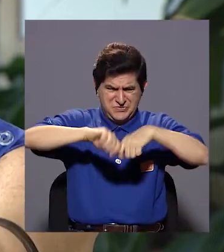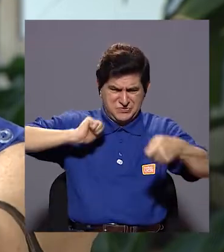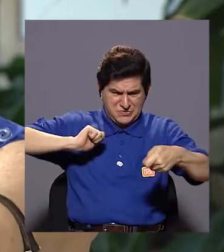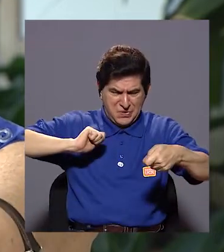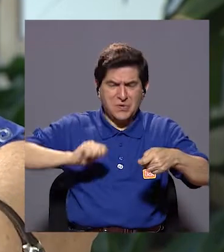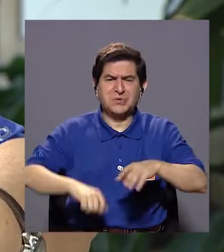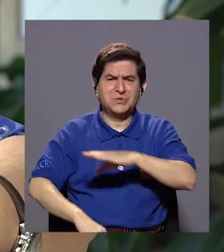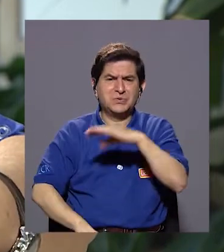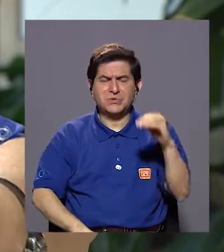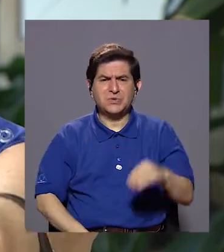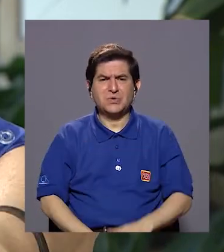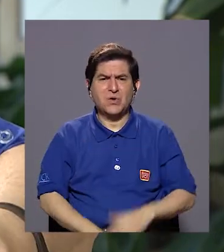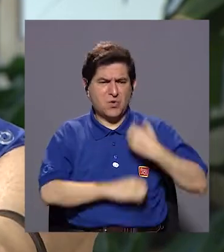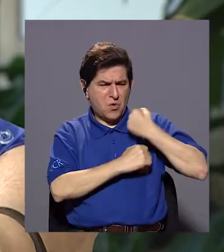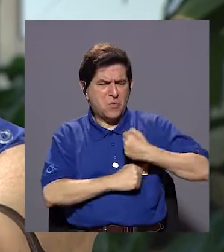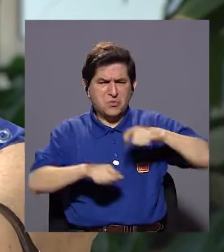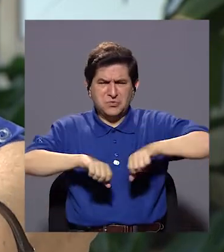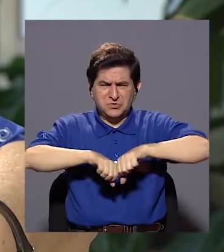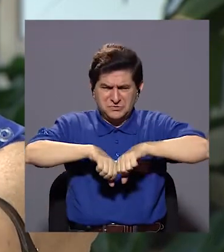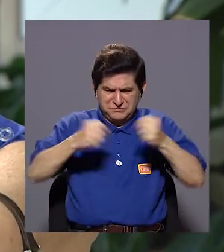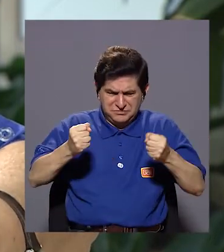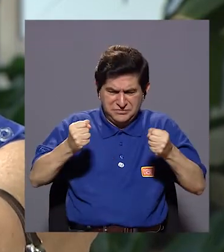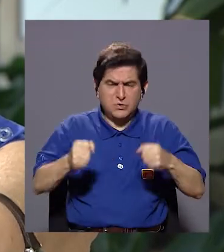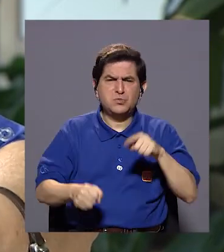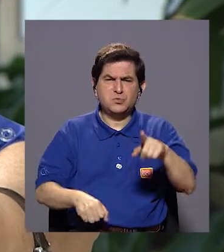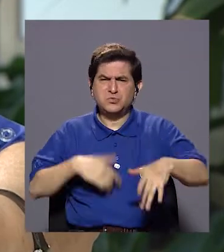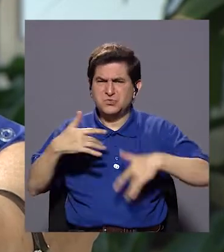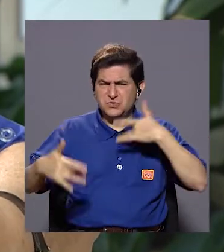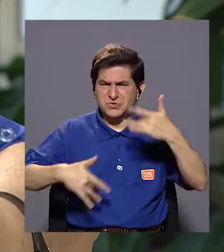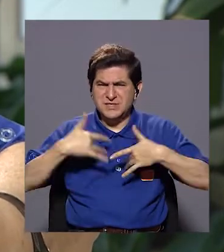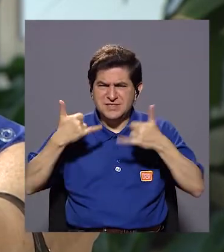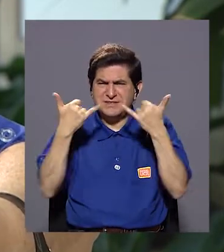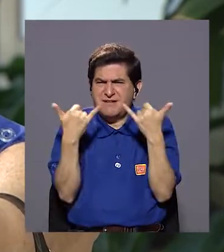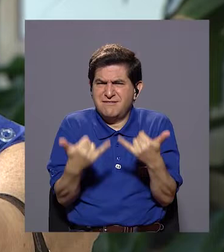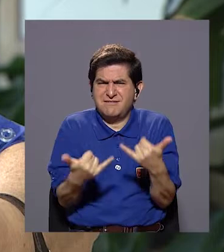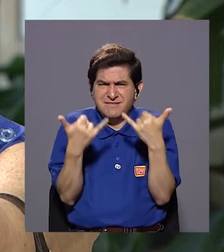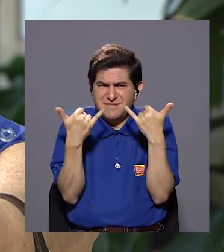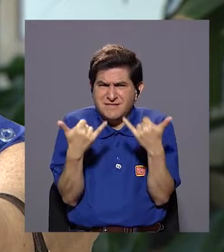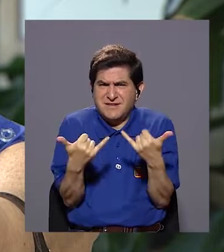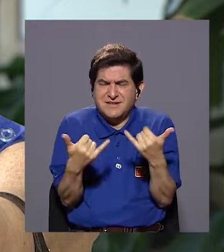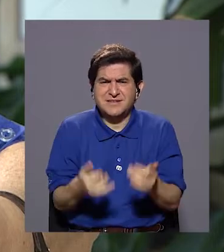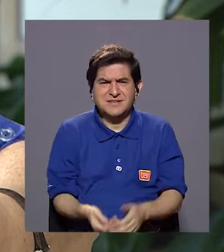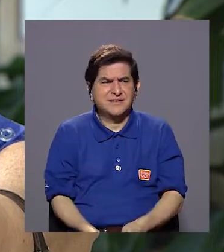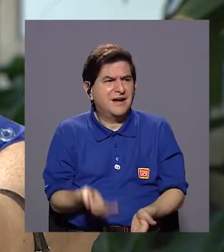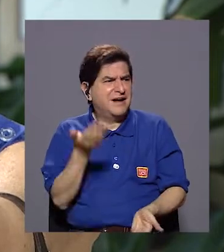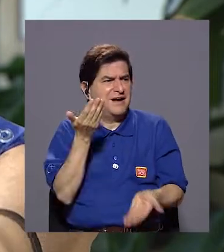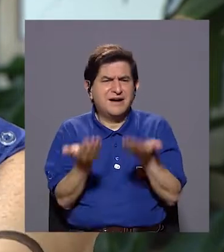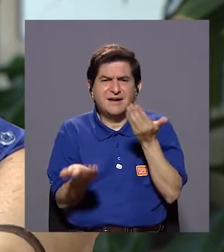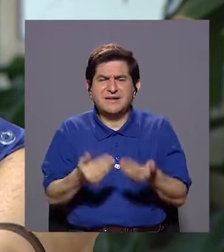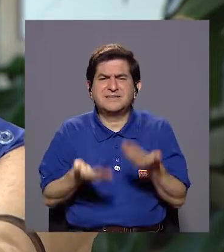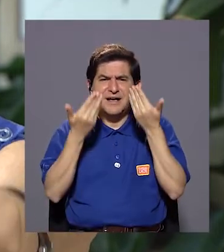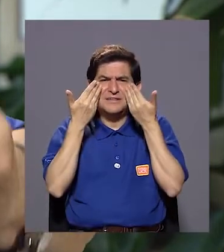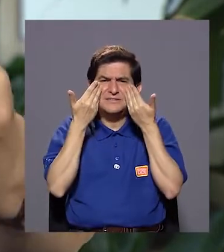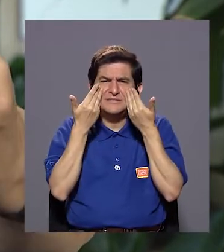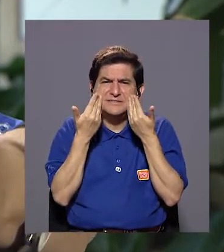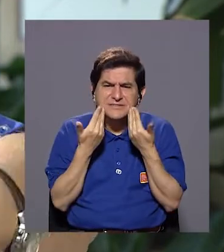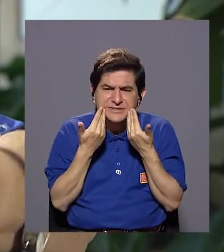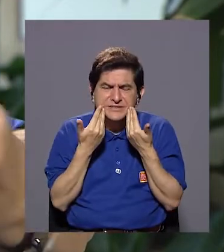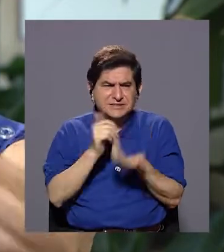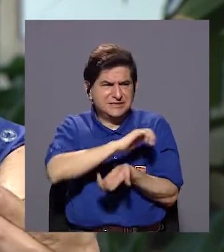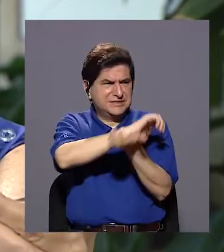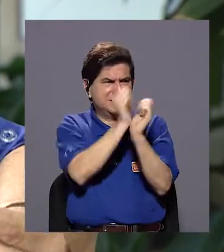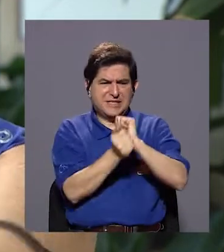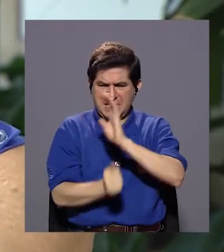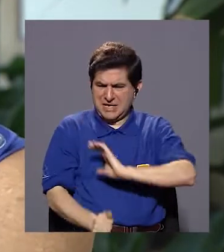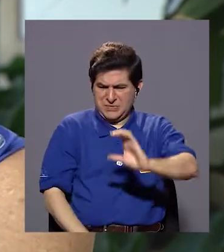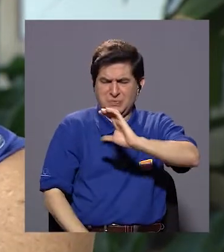o ¿verdad? O con el bulto roto, que usted siente como que ya está triste, ¿verdad? Que tuvo un cambio